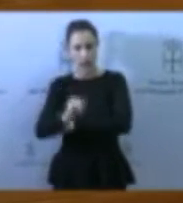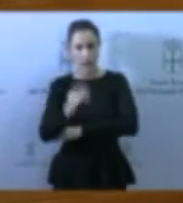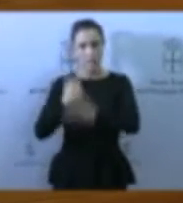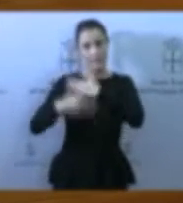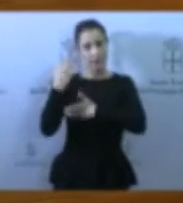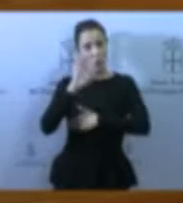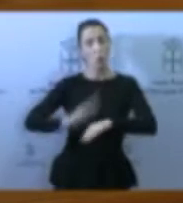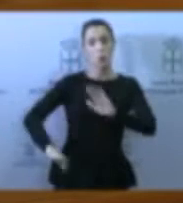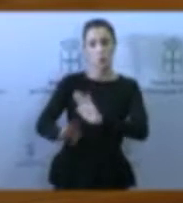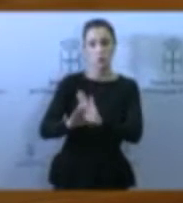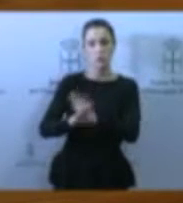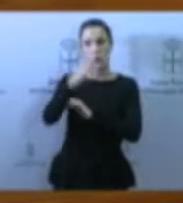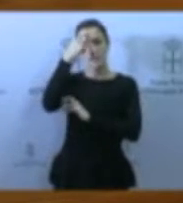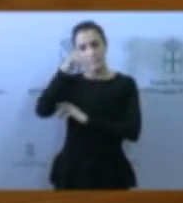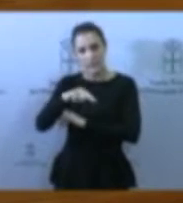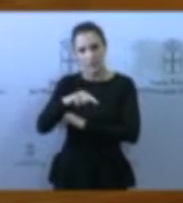tienen el compromiso del